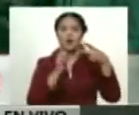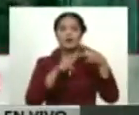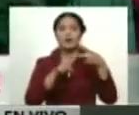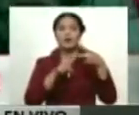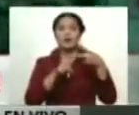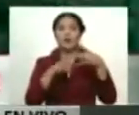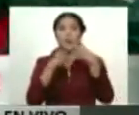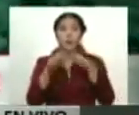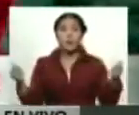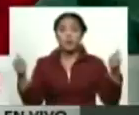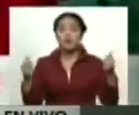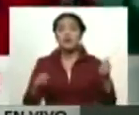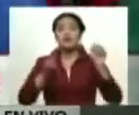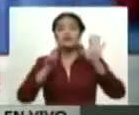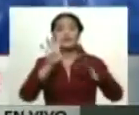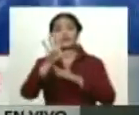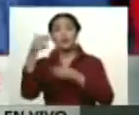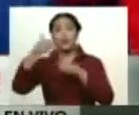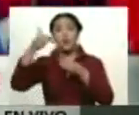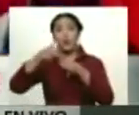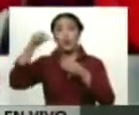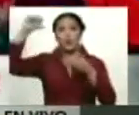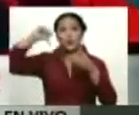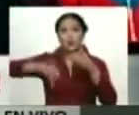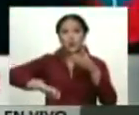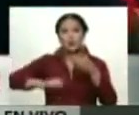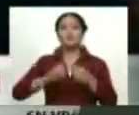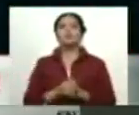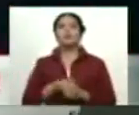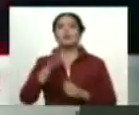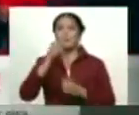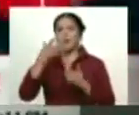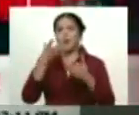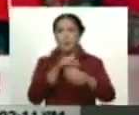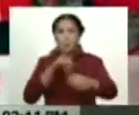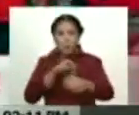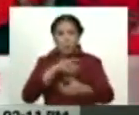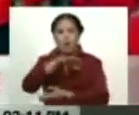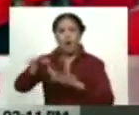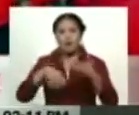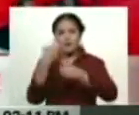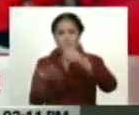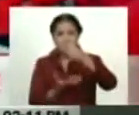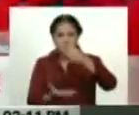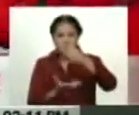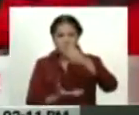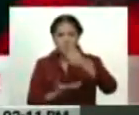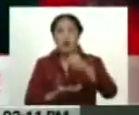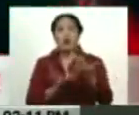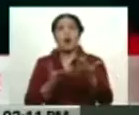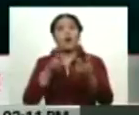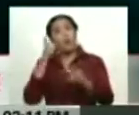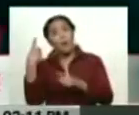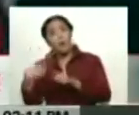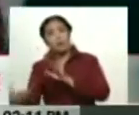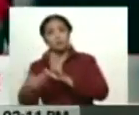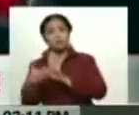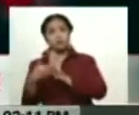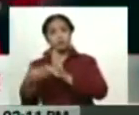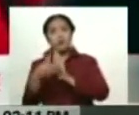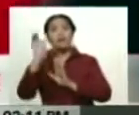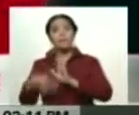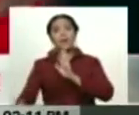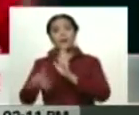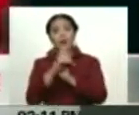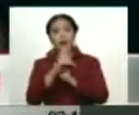de $65 en el precio del barril del petróleo, los embates de la guarimba, los ataques que suponen en su momento el